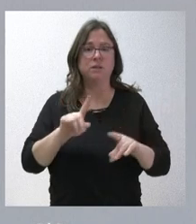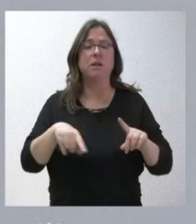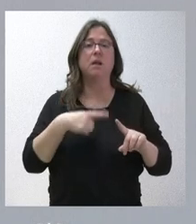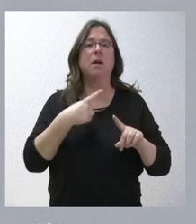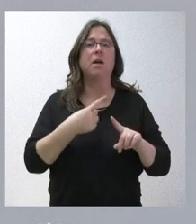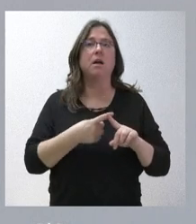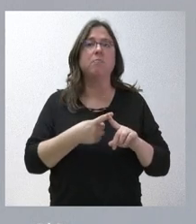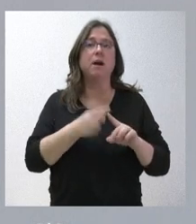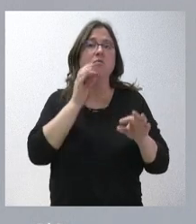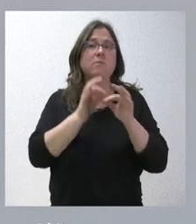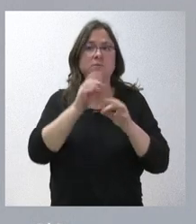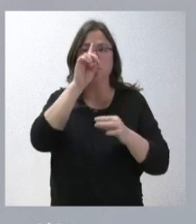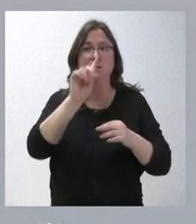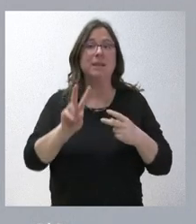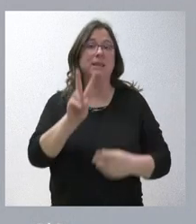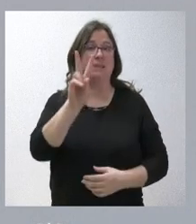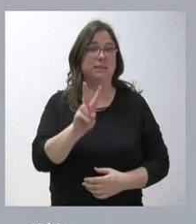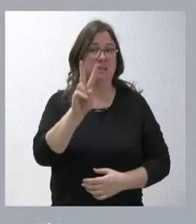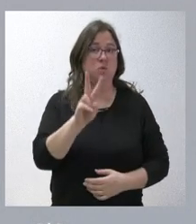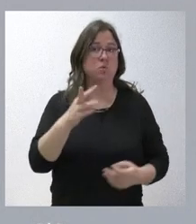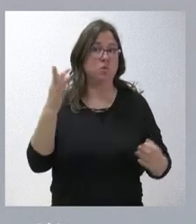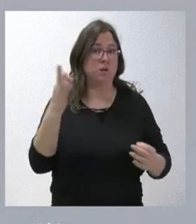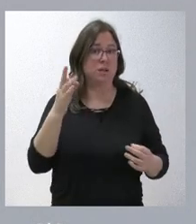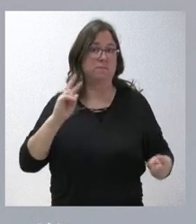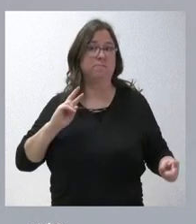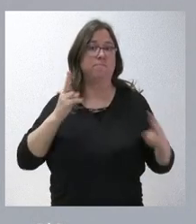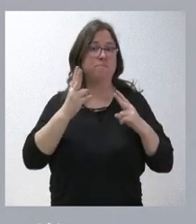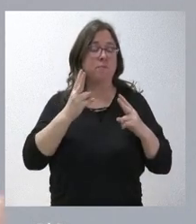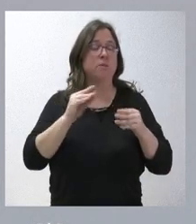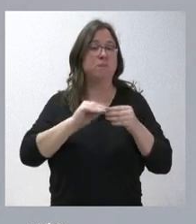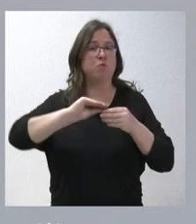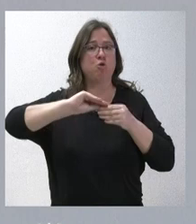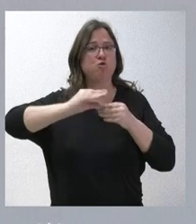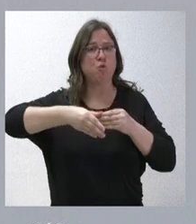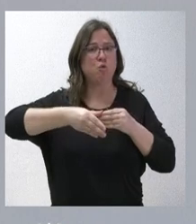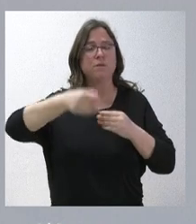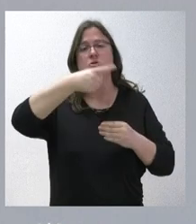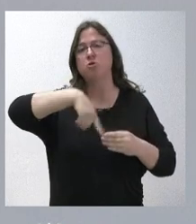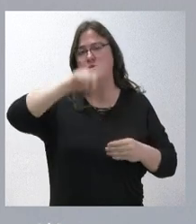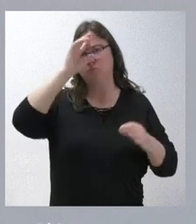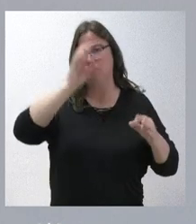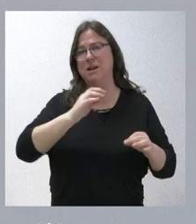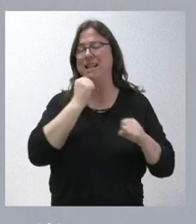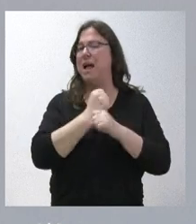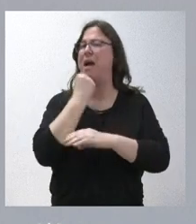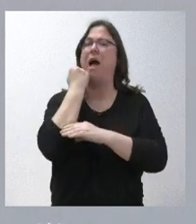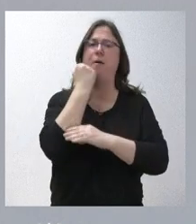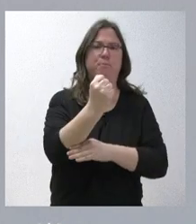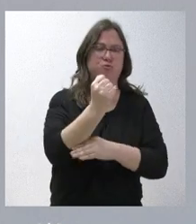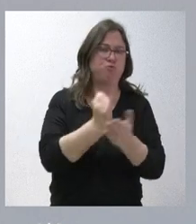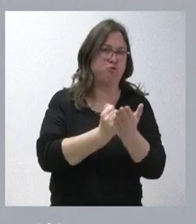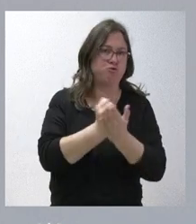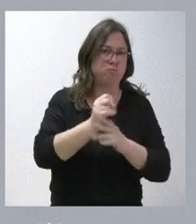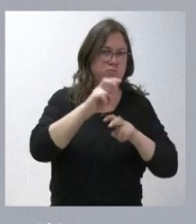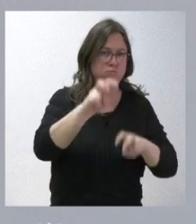de referencia de las mismas Y en segundo lugar respecto de esta documentación lógicamente nosotros trabajamos siempre en apoyo de los agricultores si